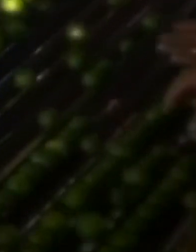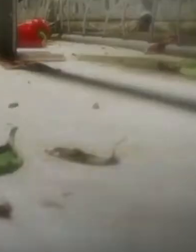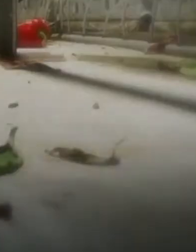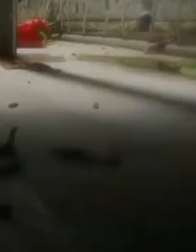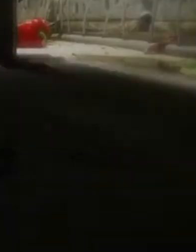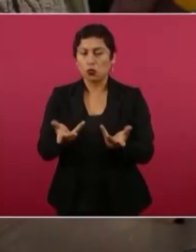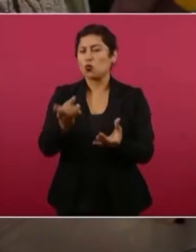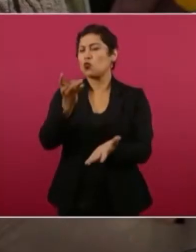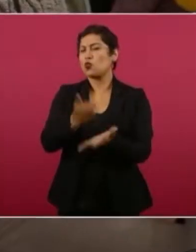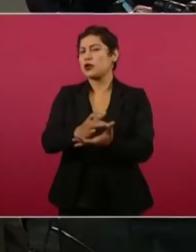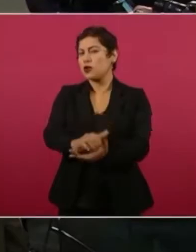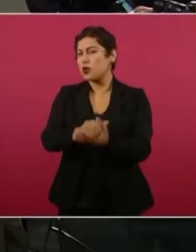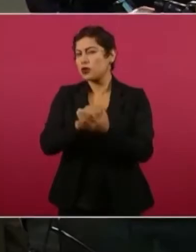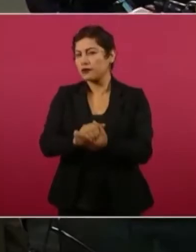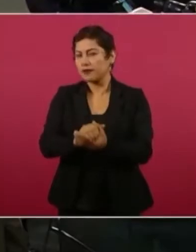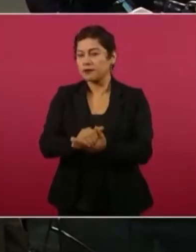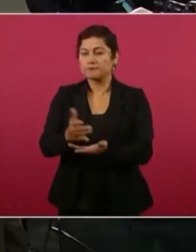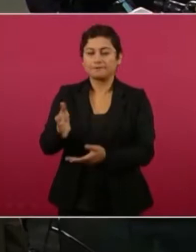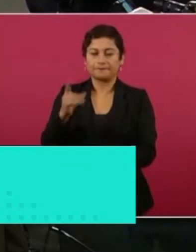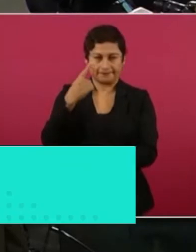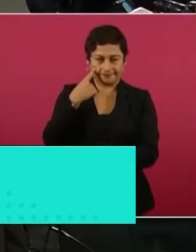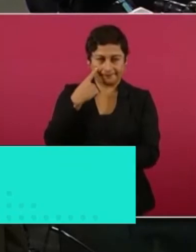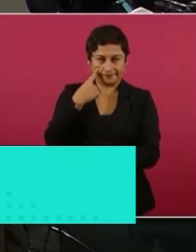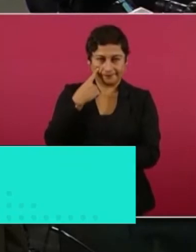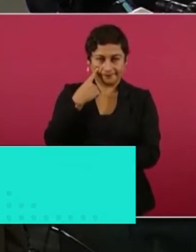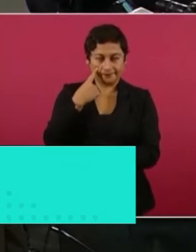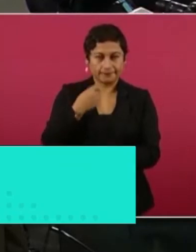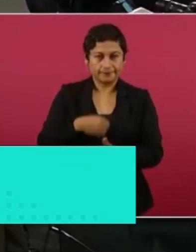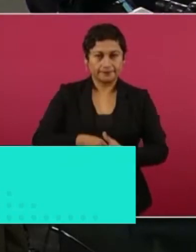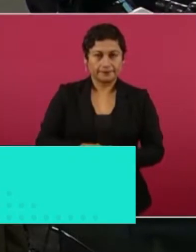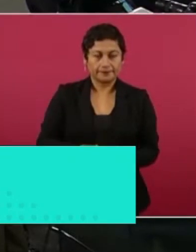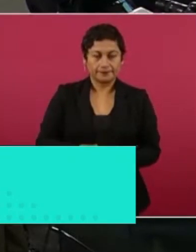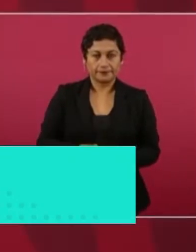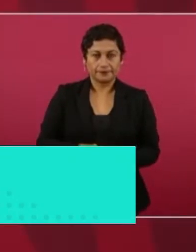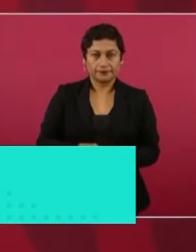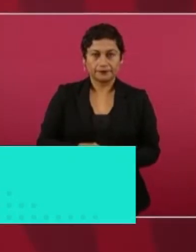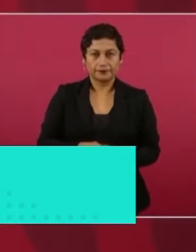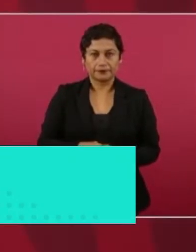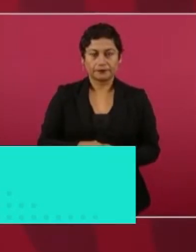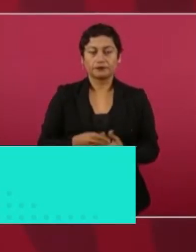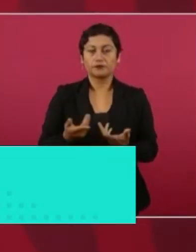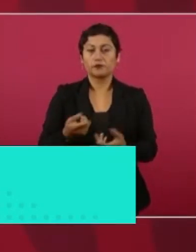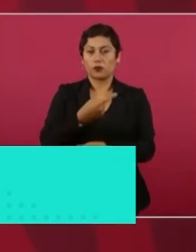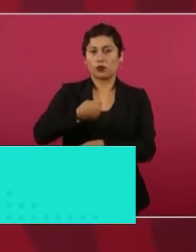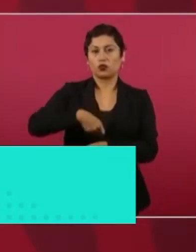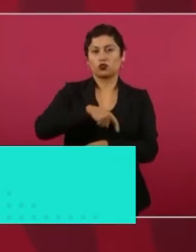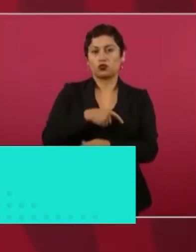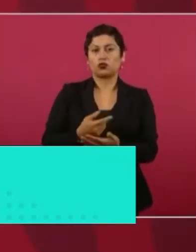muy bien. Estamos esperando